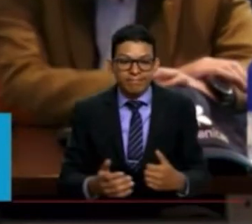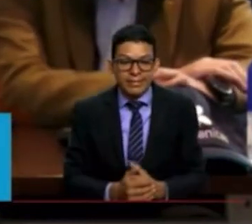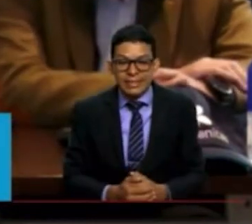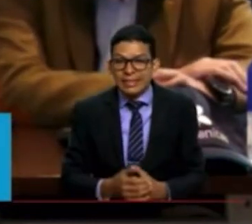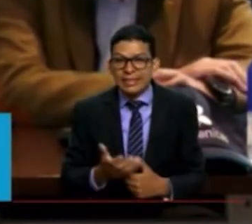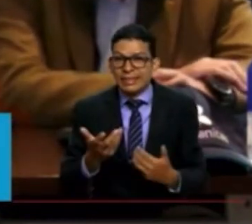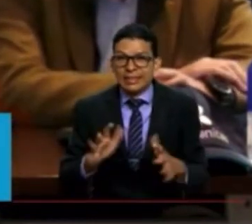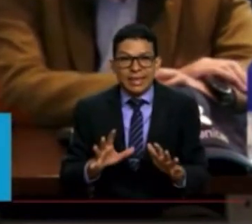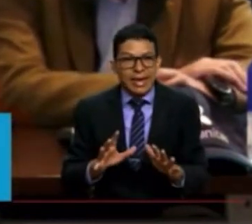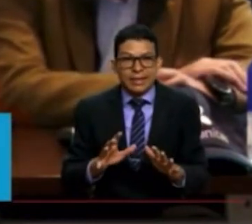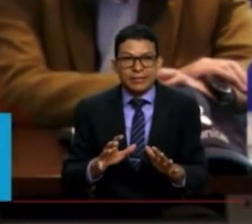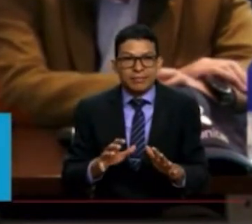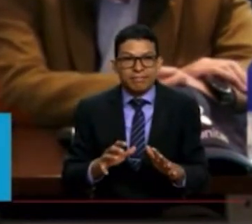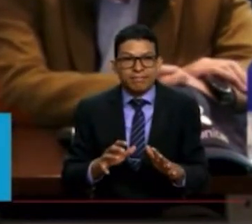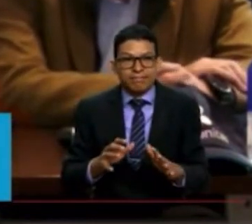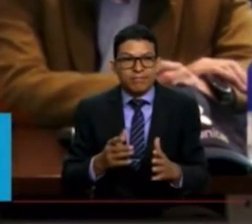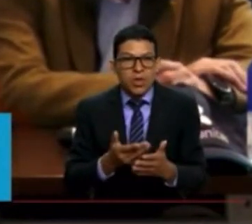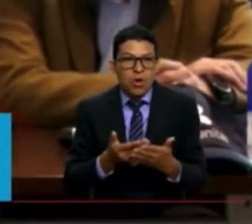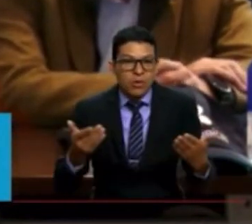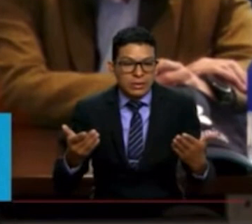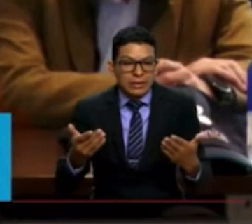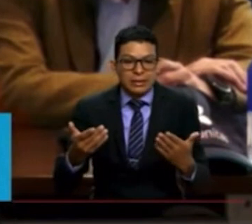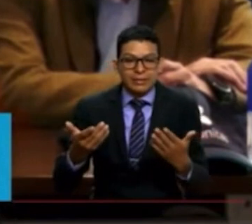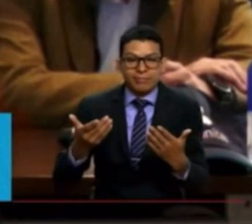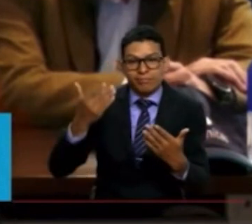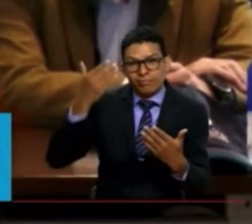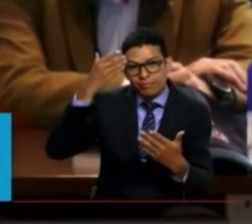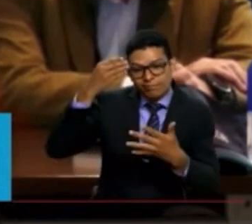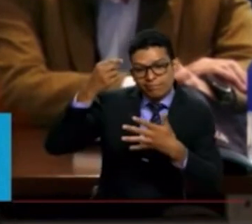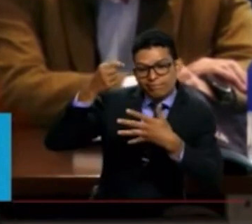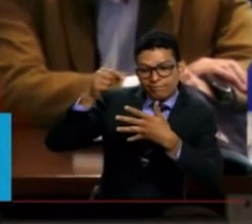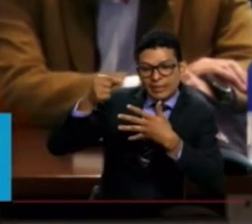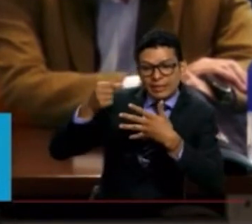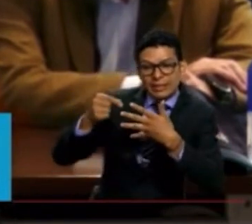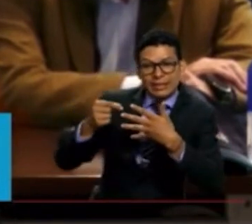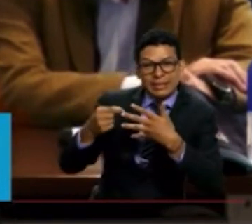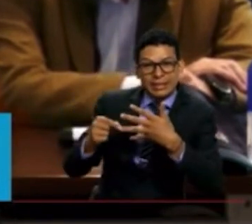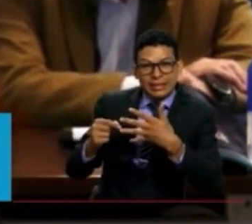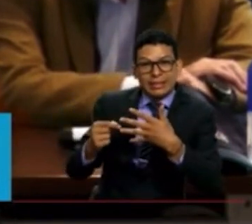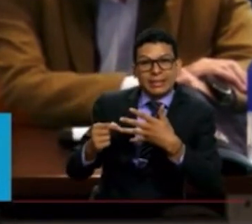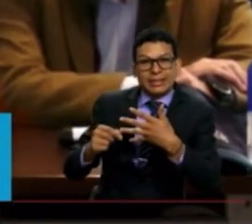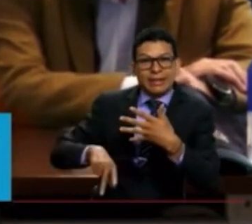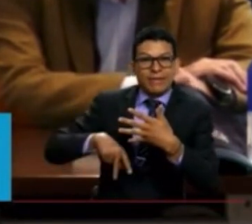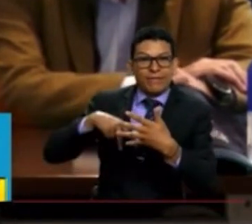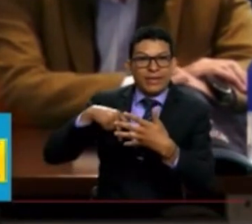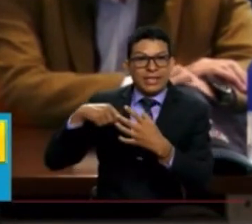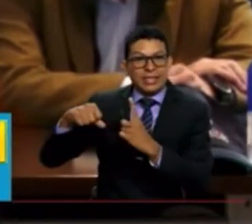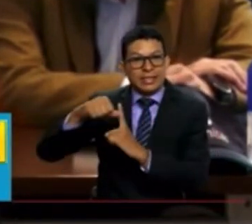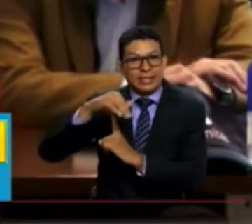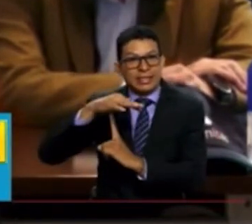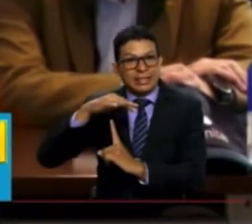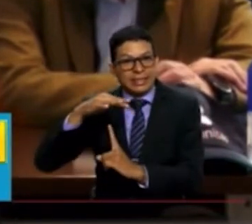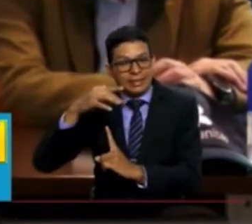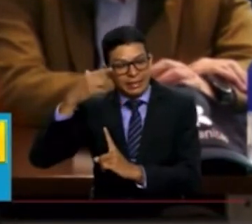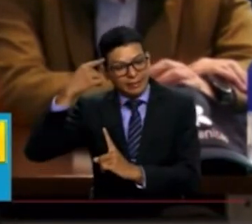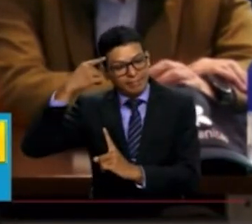habiendo ya unas prioridades y unas circunstancias en la vida que nos hacen